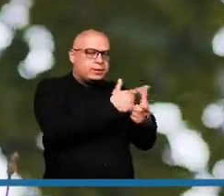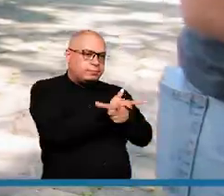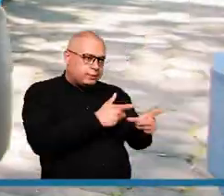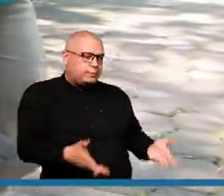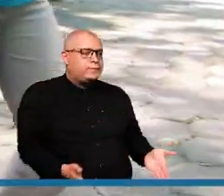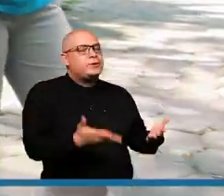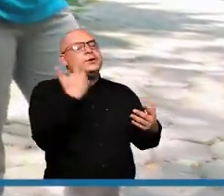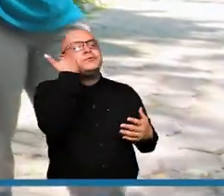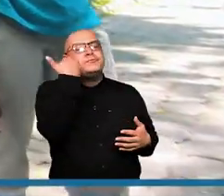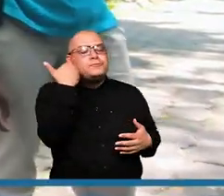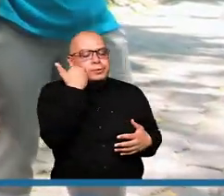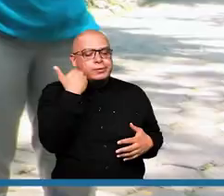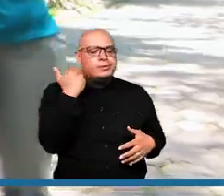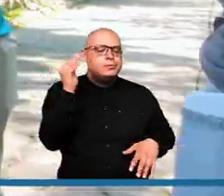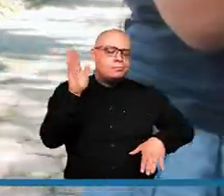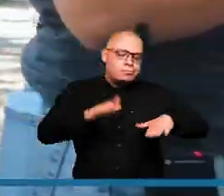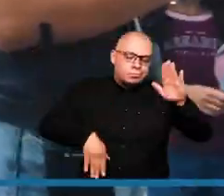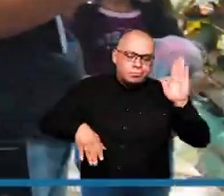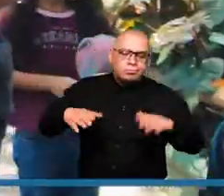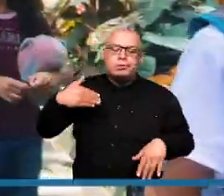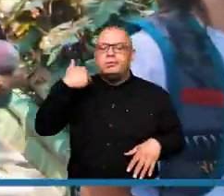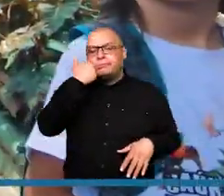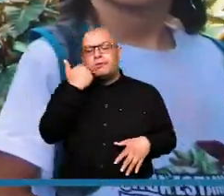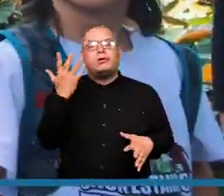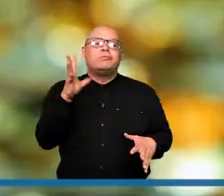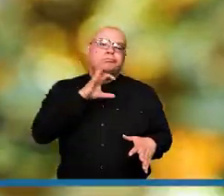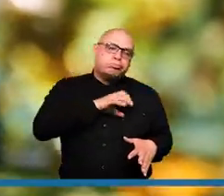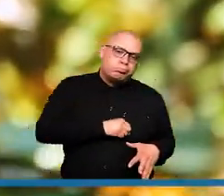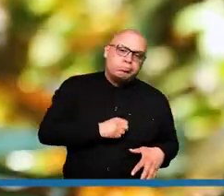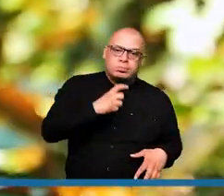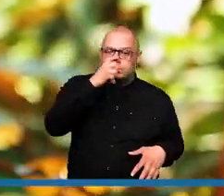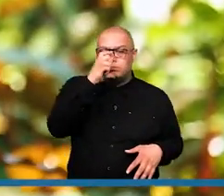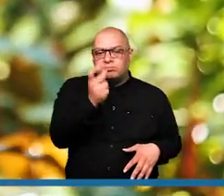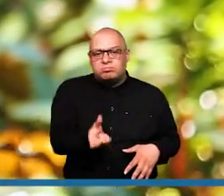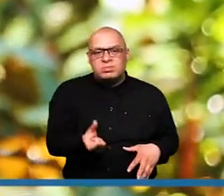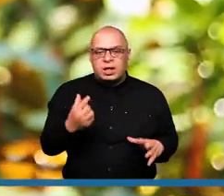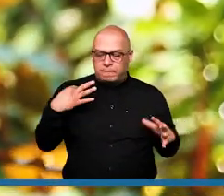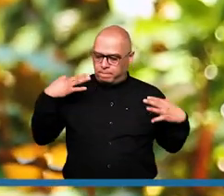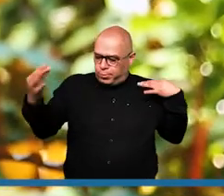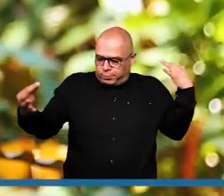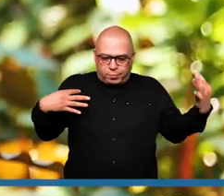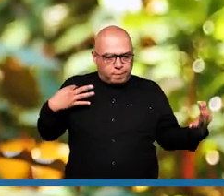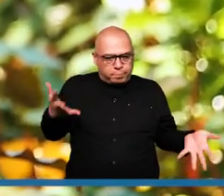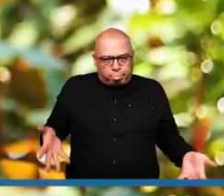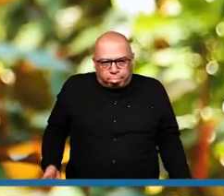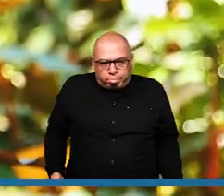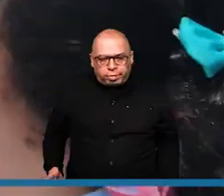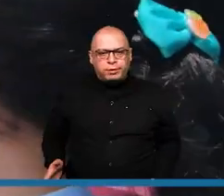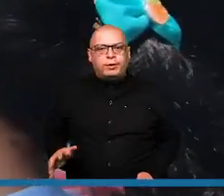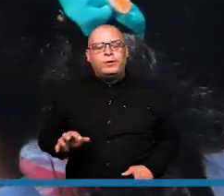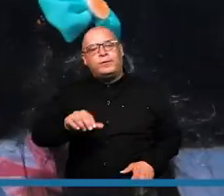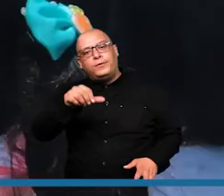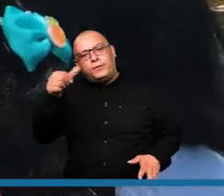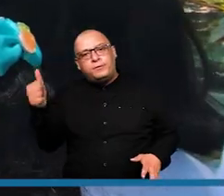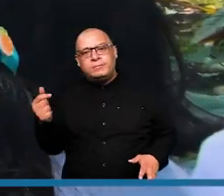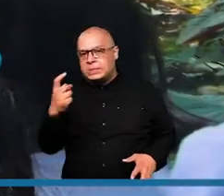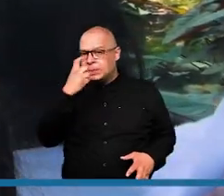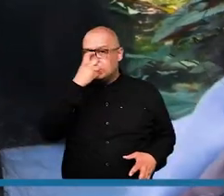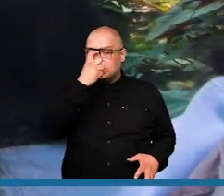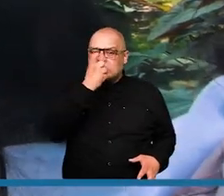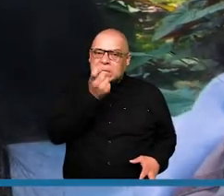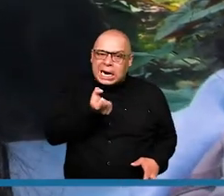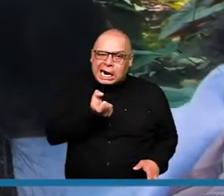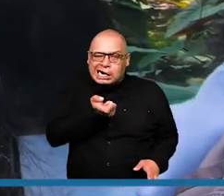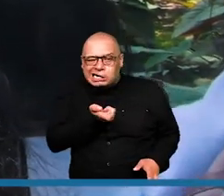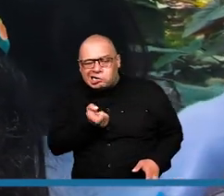muy enfermitas y habían otras que también estaban muy tristes y se quedaron sin plumitas. Hay otras que también el piquito se